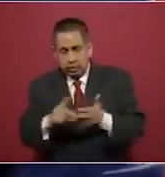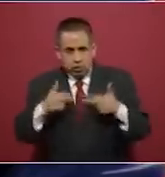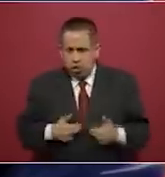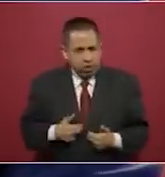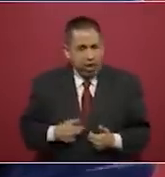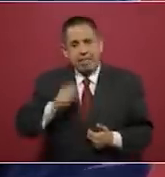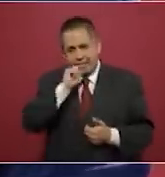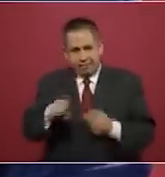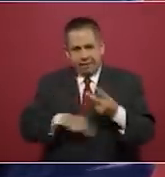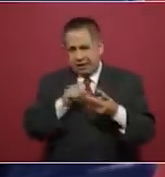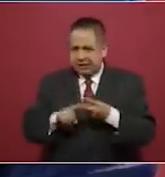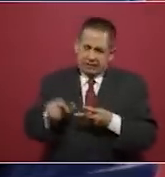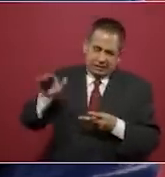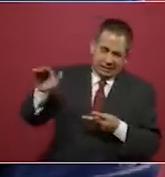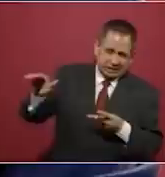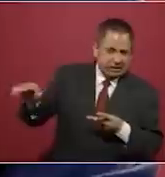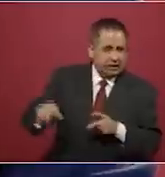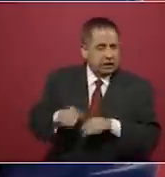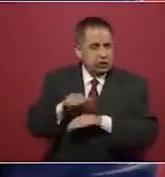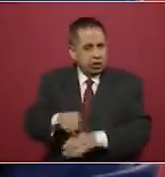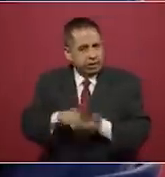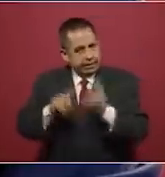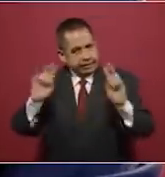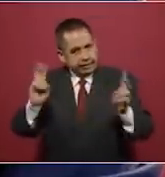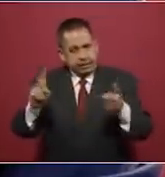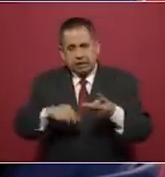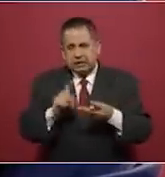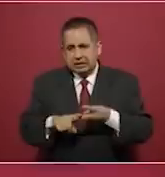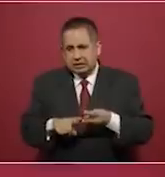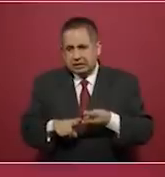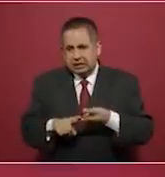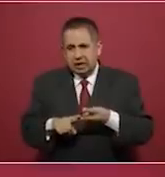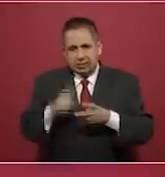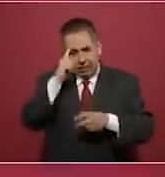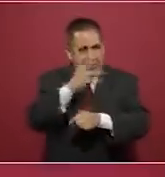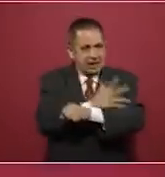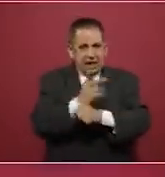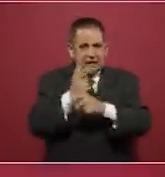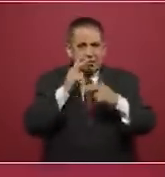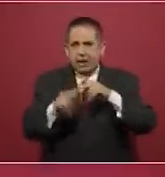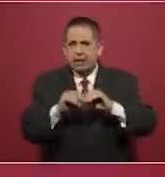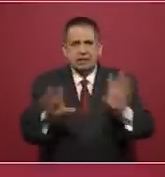humanos también temas de transparencia